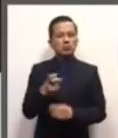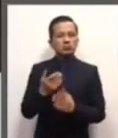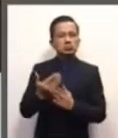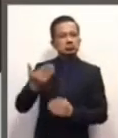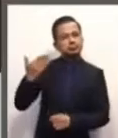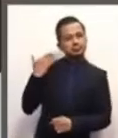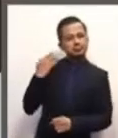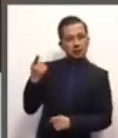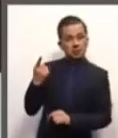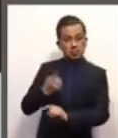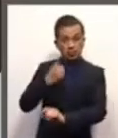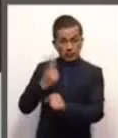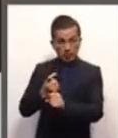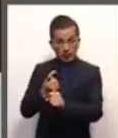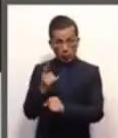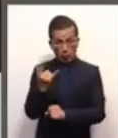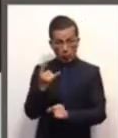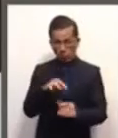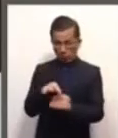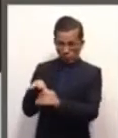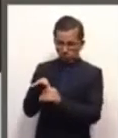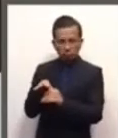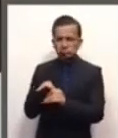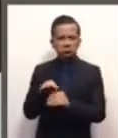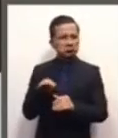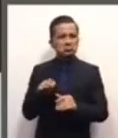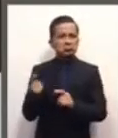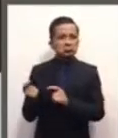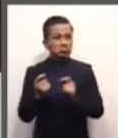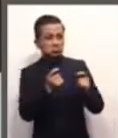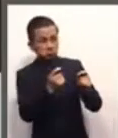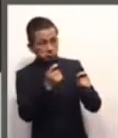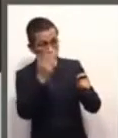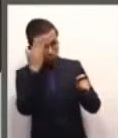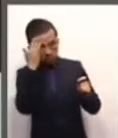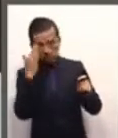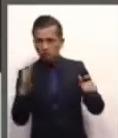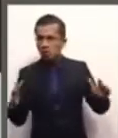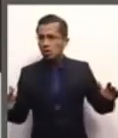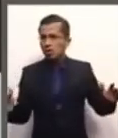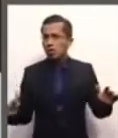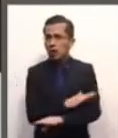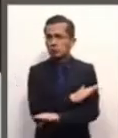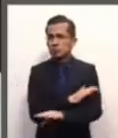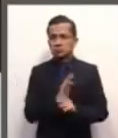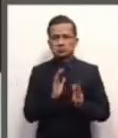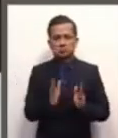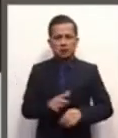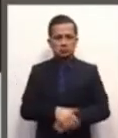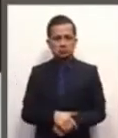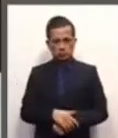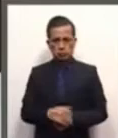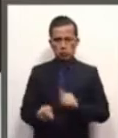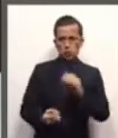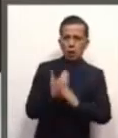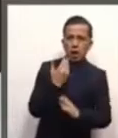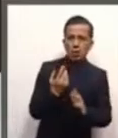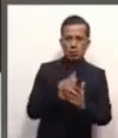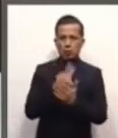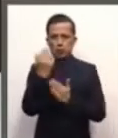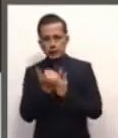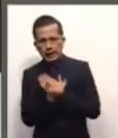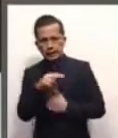se dio un cambio de timón. Ya no más proyectos neoliberales en contra del pueblo. Ya no más actos